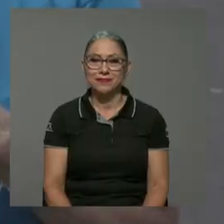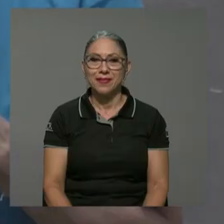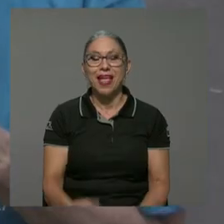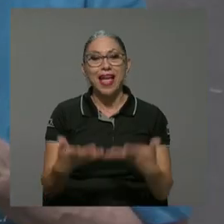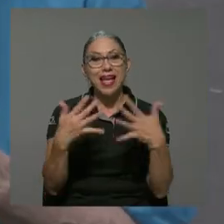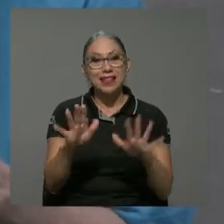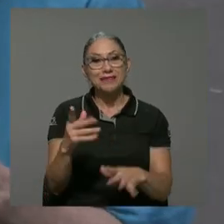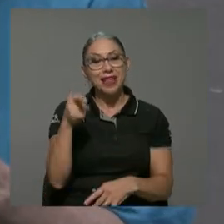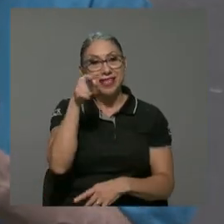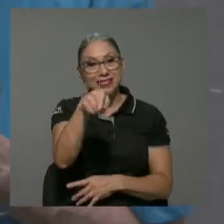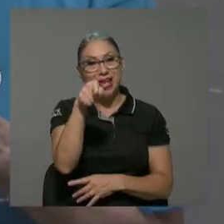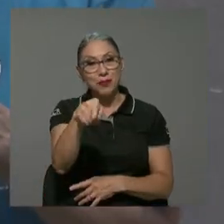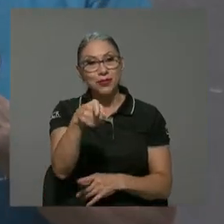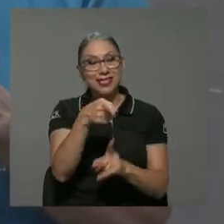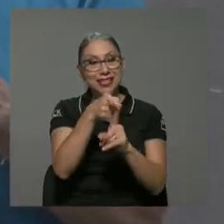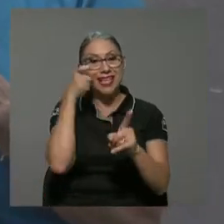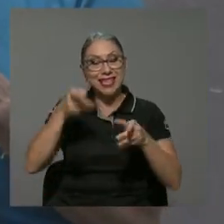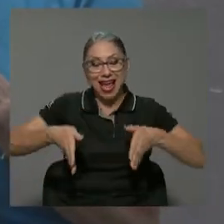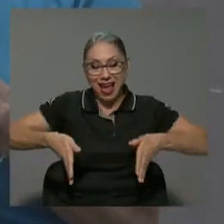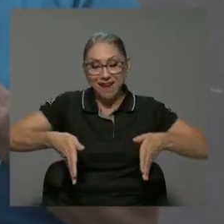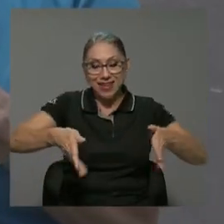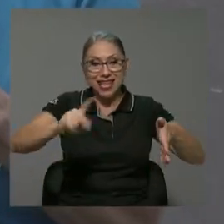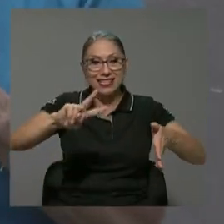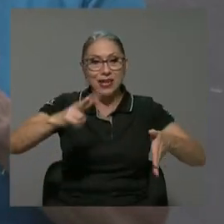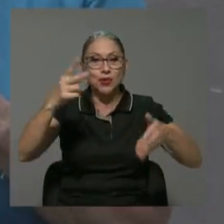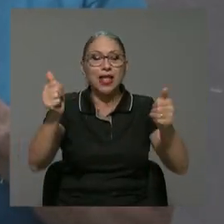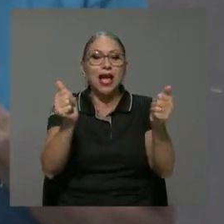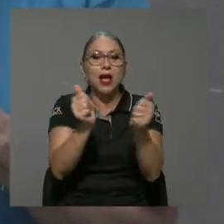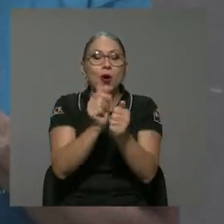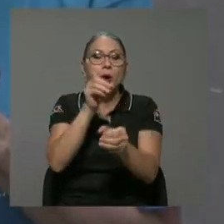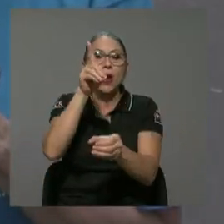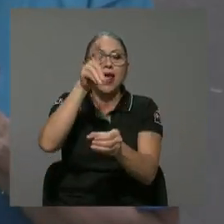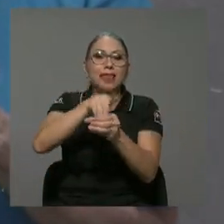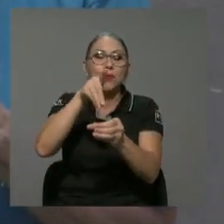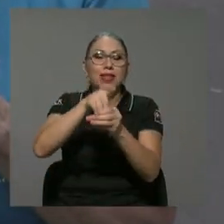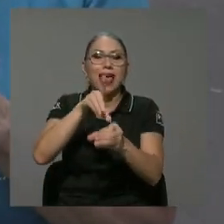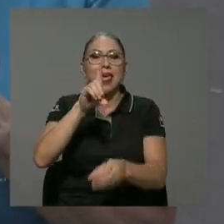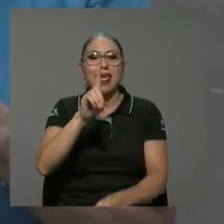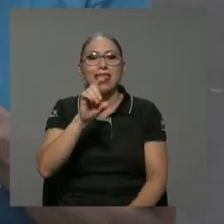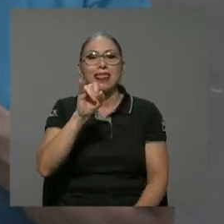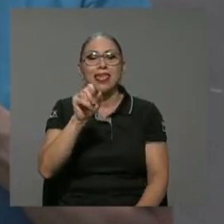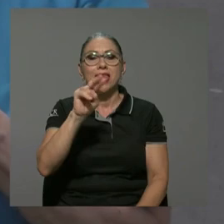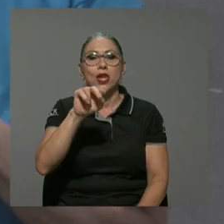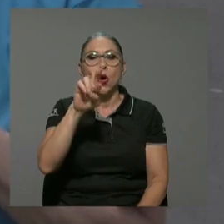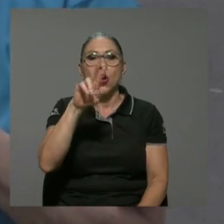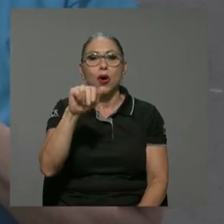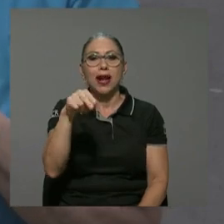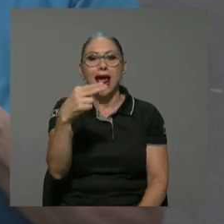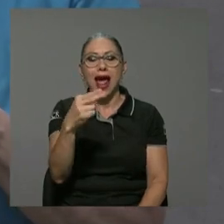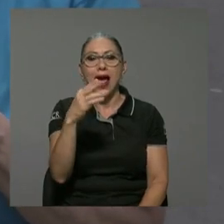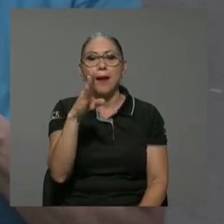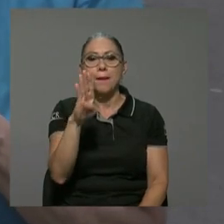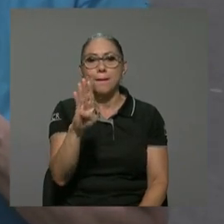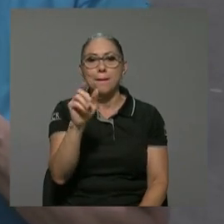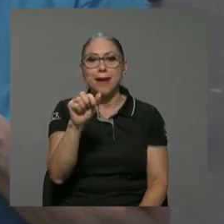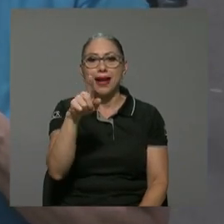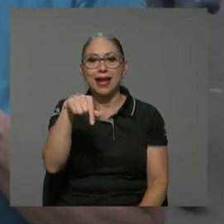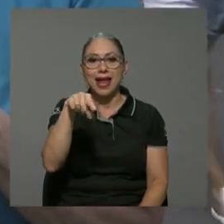Desde la Avenida Segunda, con la diputada Dinora Barquero, del Partido Liberación